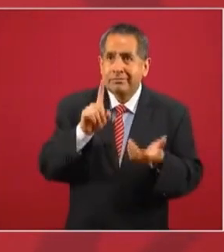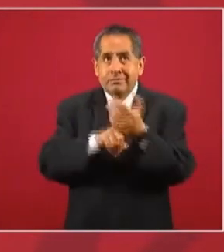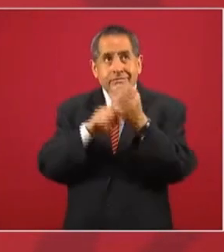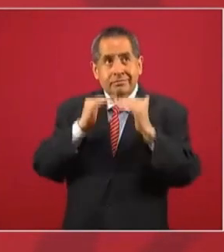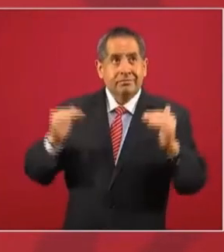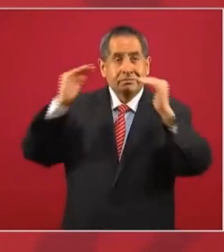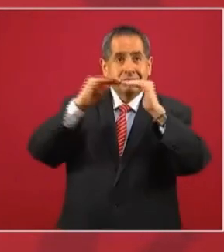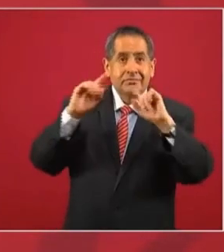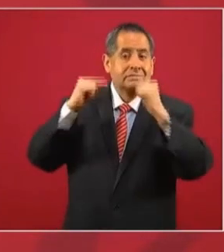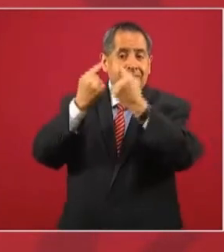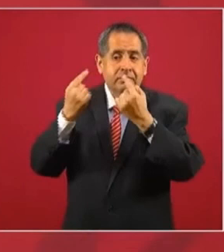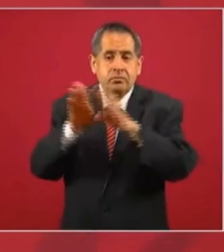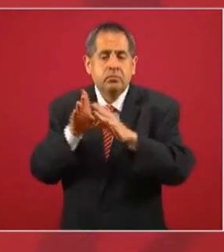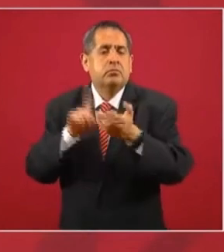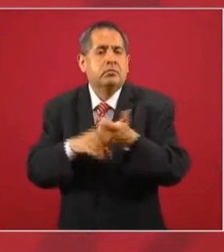solo eso,